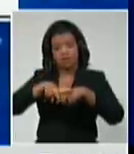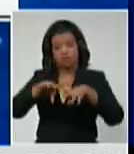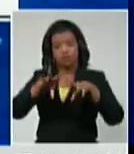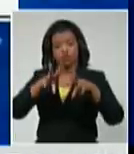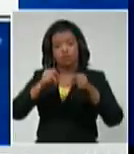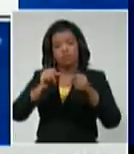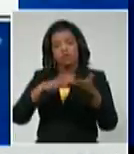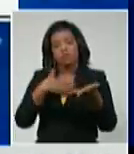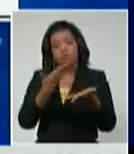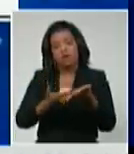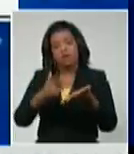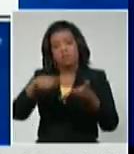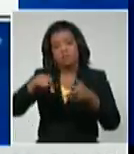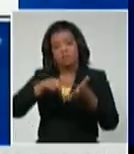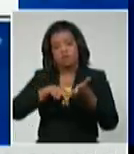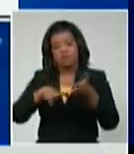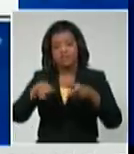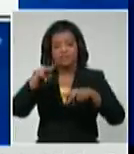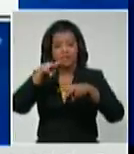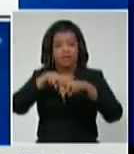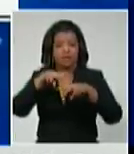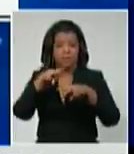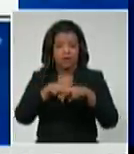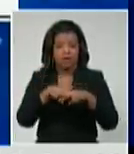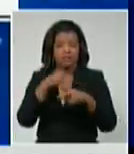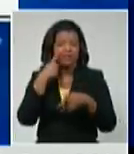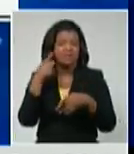de la provincia de La Habana, pues representa el